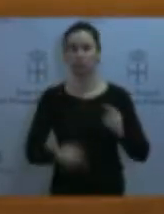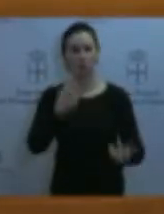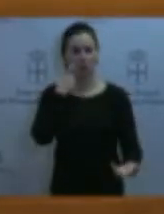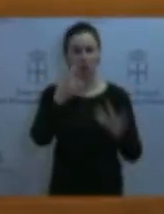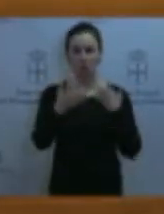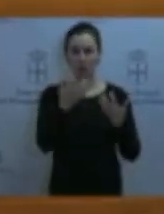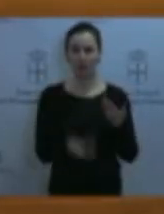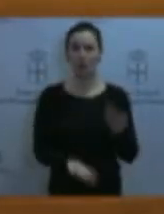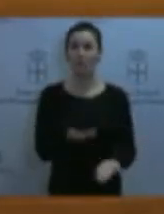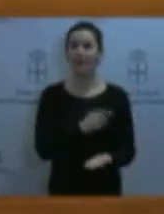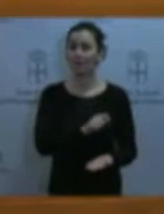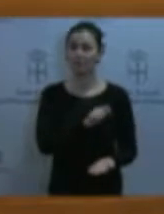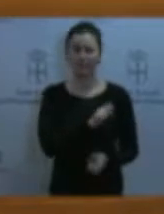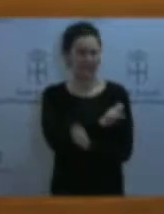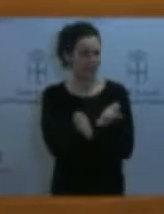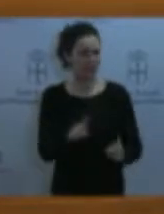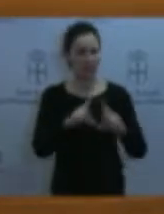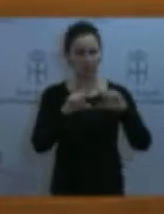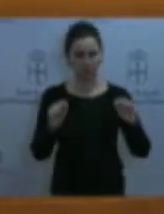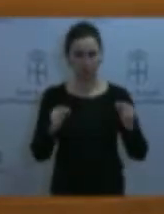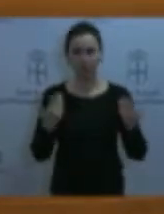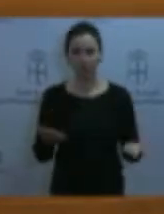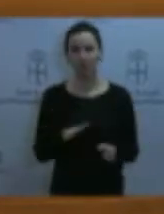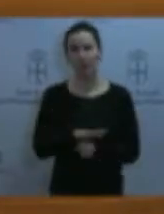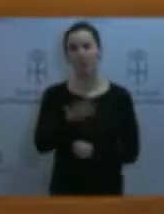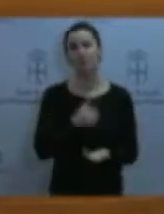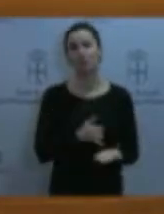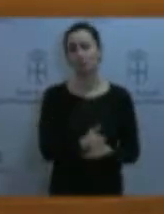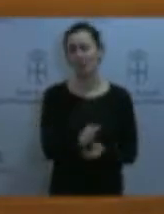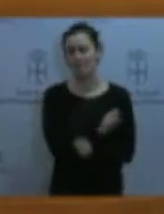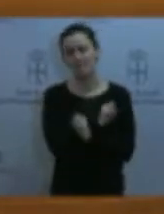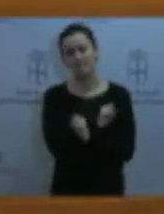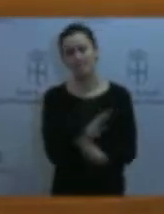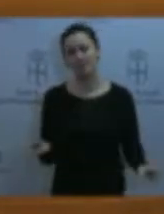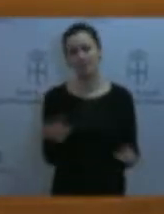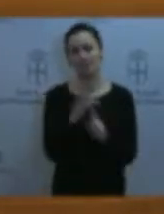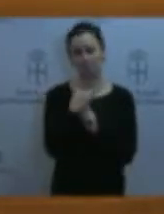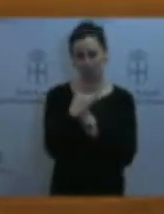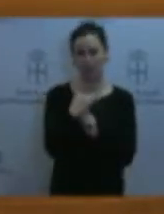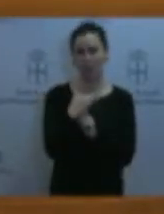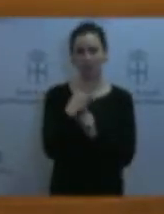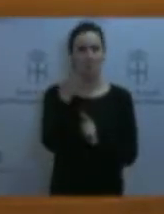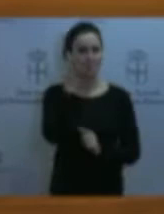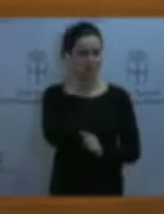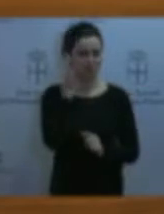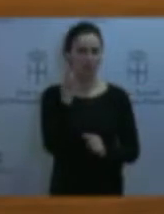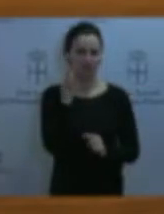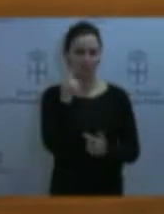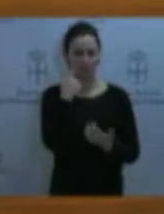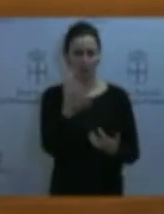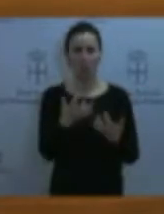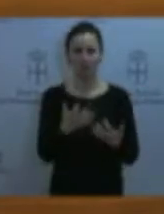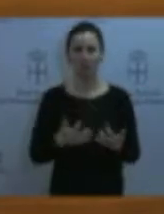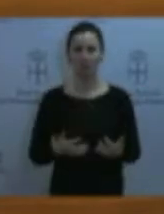rural existe, todavía más agravada por la situación que tienen las mujeres que viven de falta de servicios